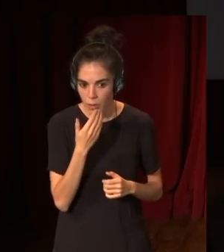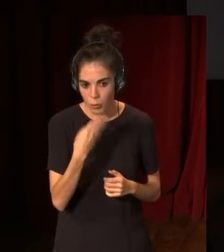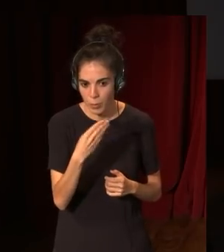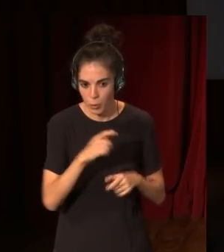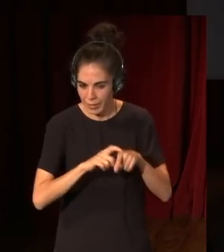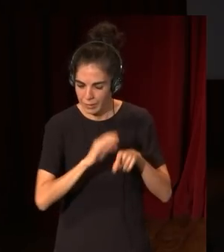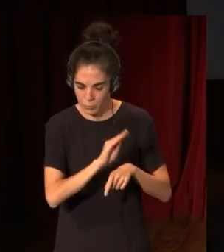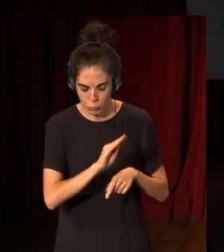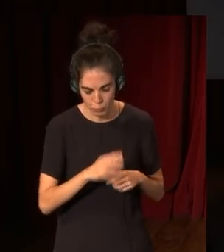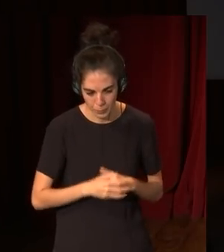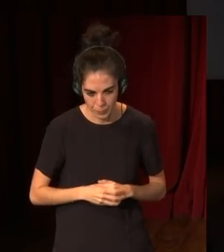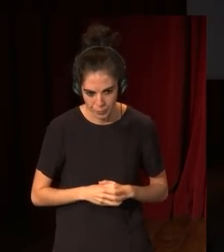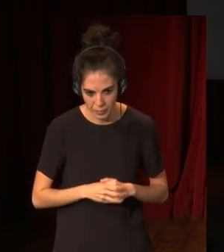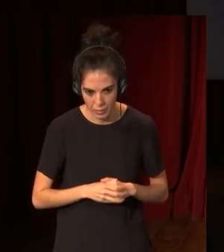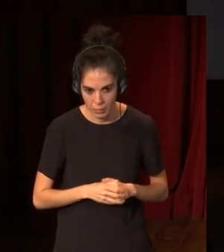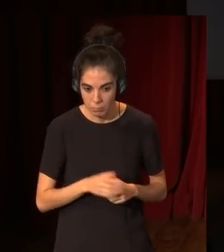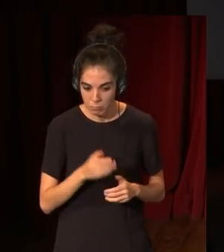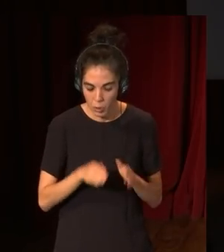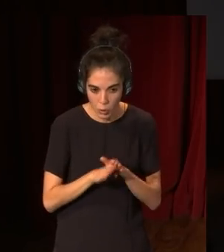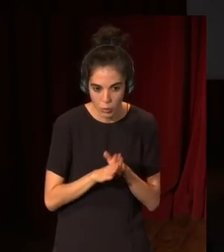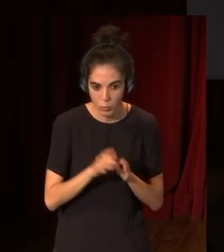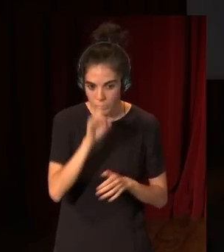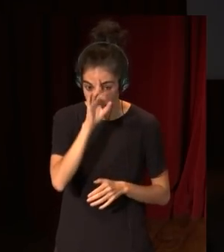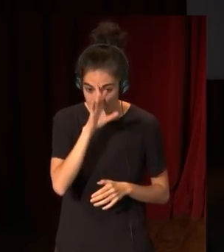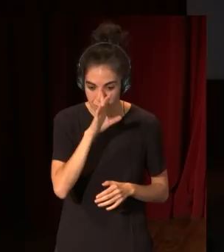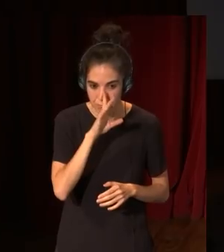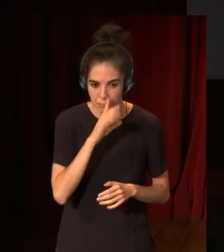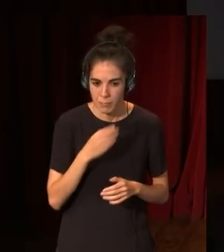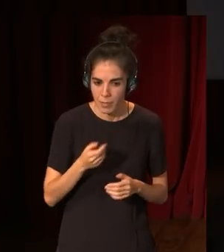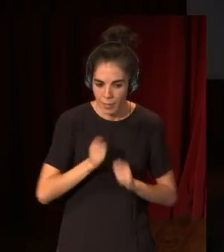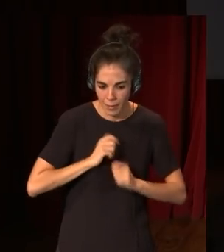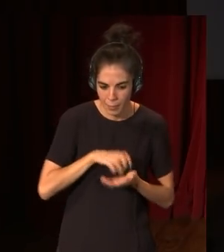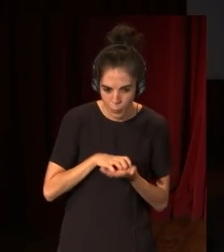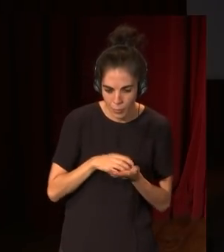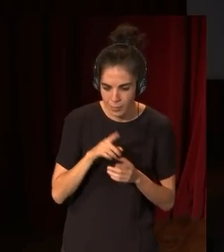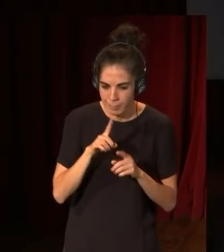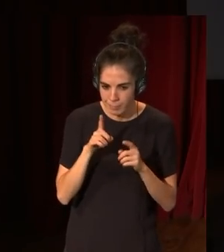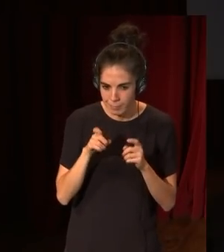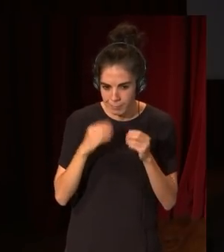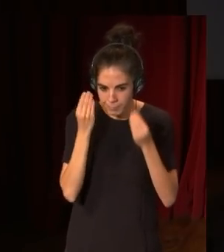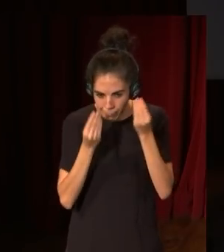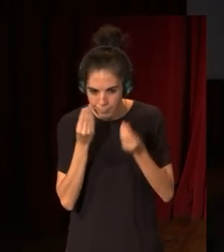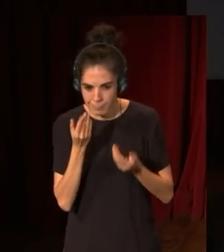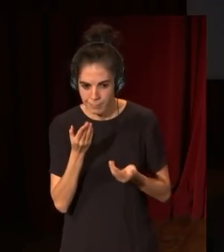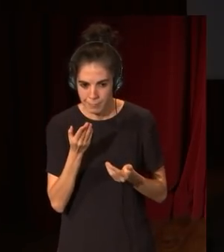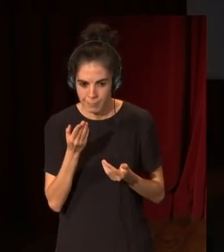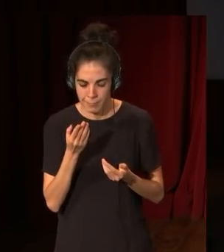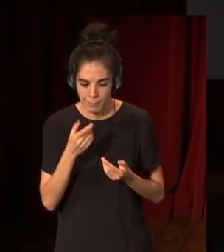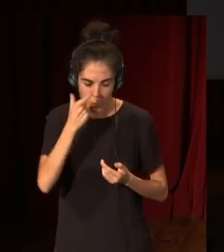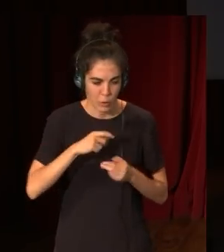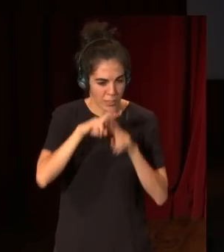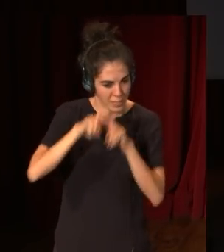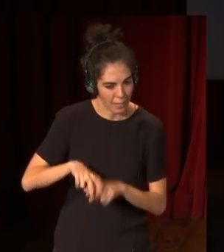y que aún nos fascina y nos interroga a muchos de sus investigadores porque estas inscripciones